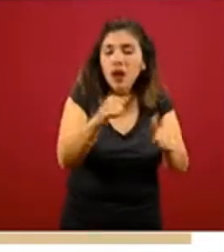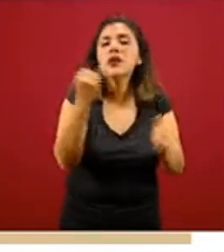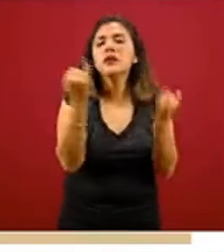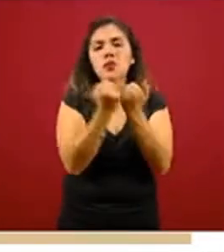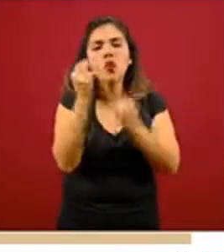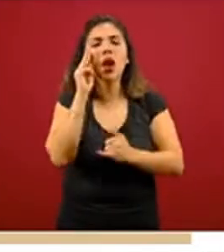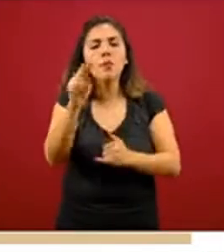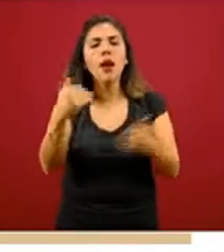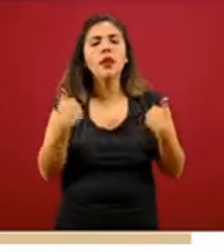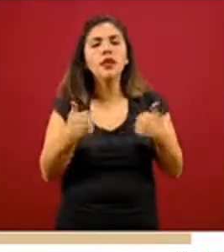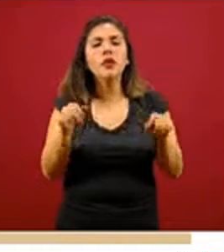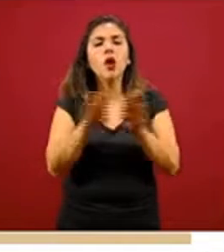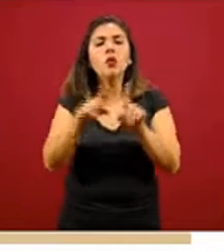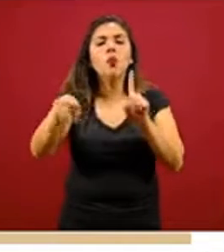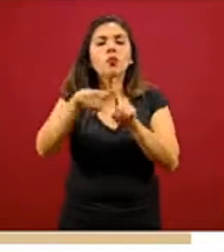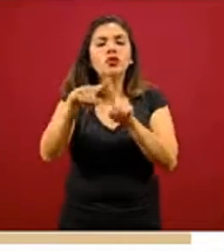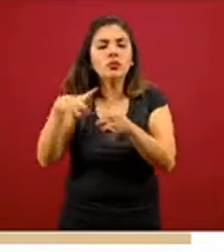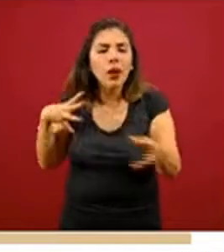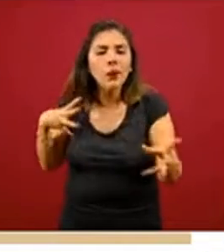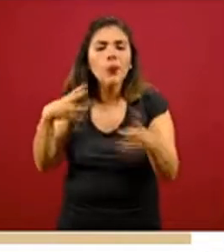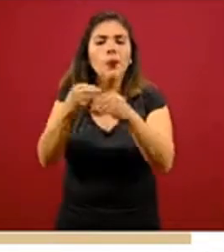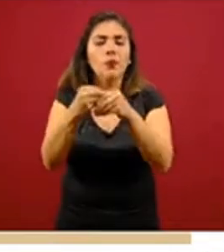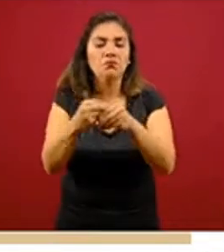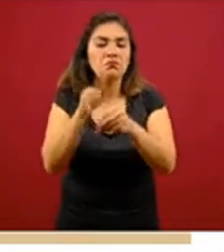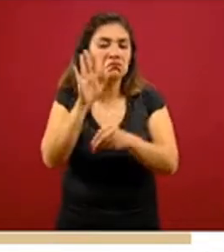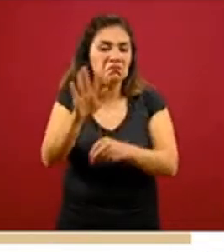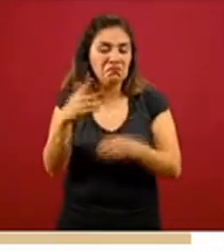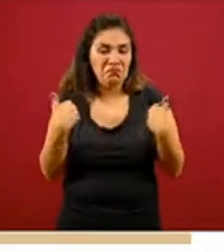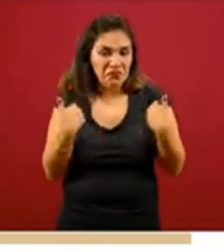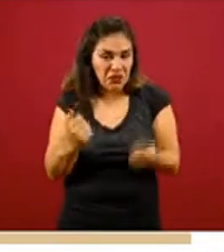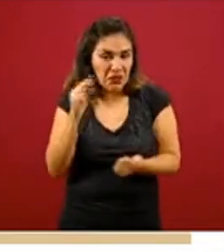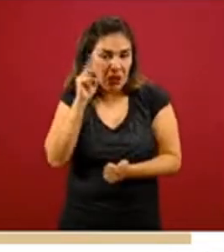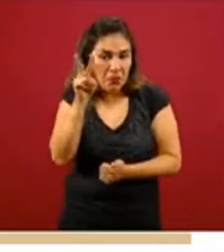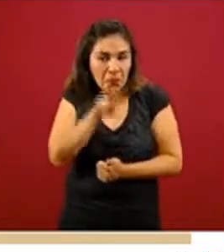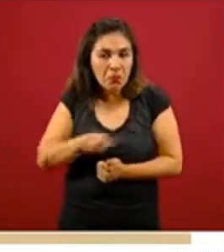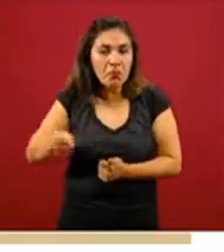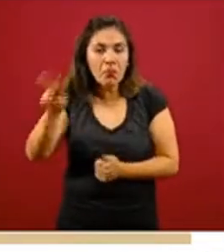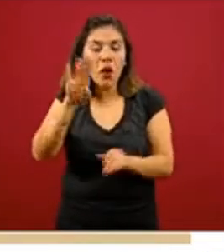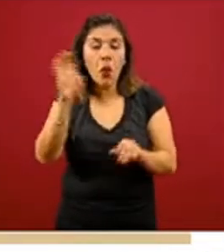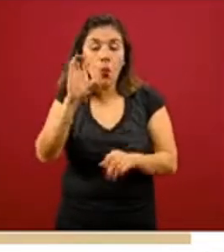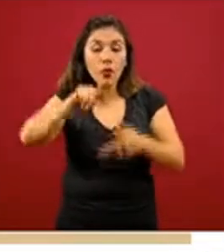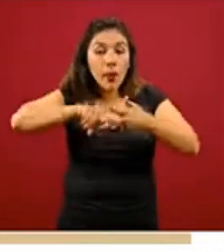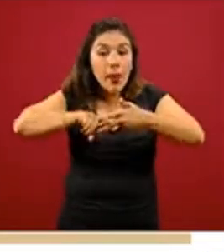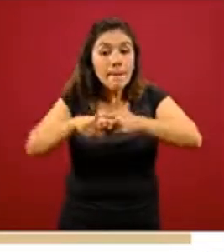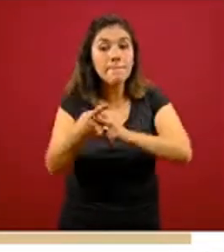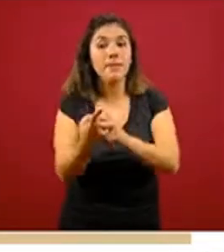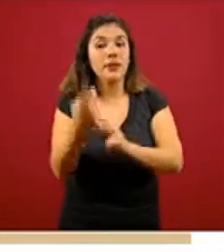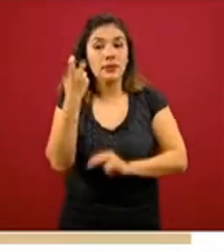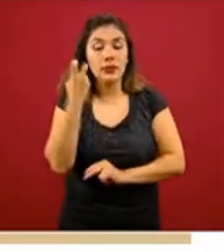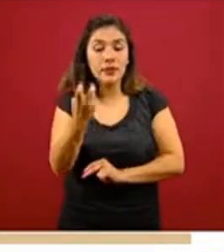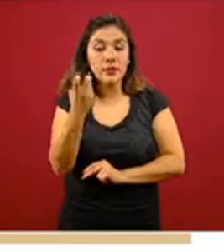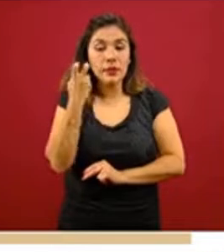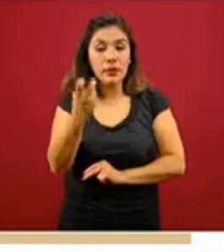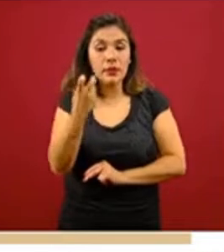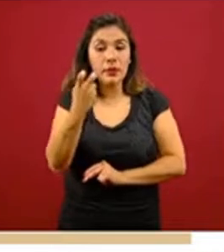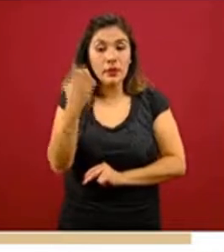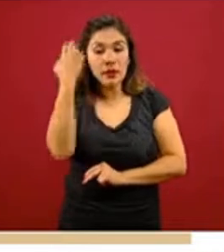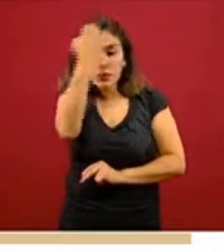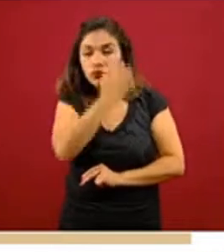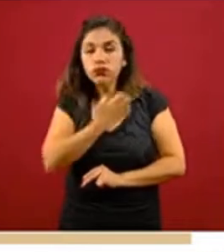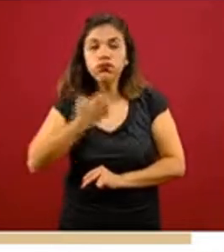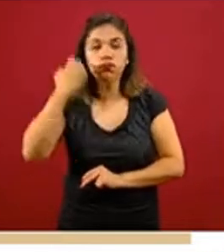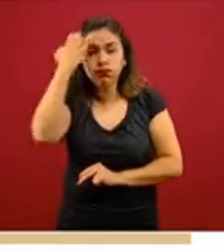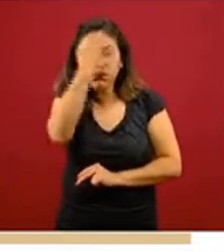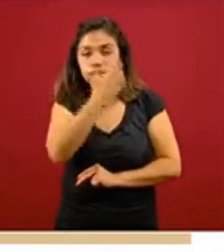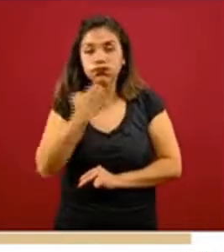positividad acumulada. Lo que podemos notar, y lo hemos estado viendo desde que se inició el análisis de